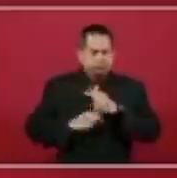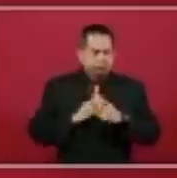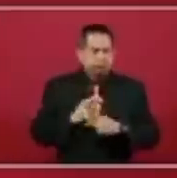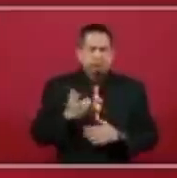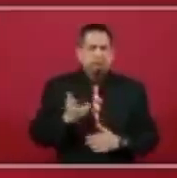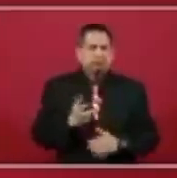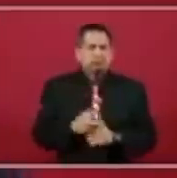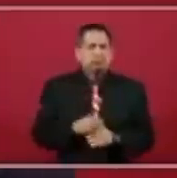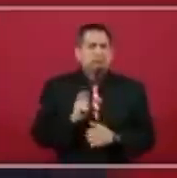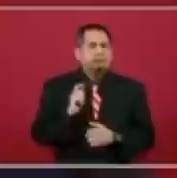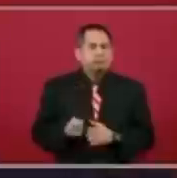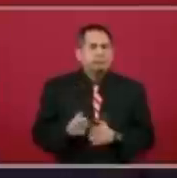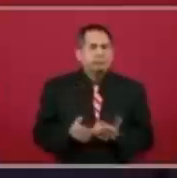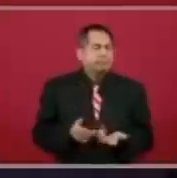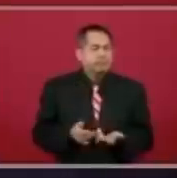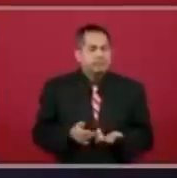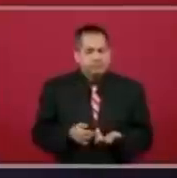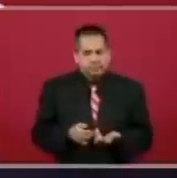de